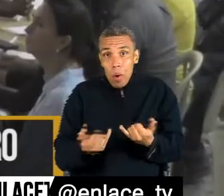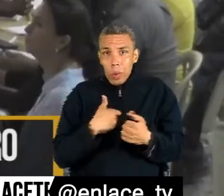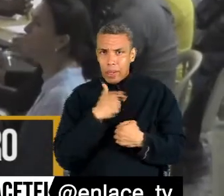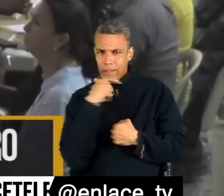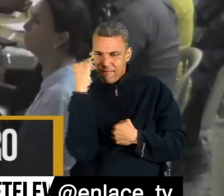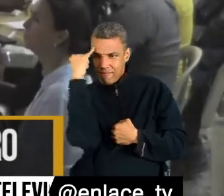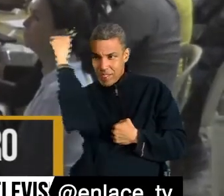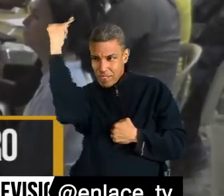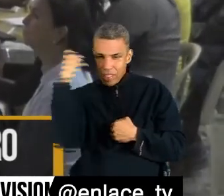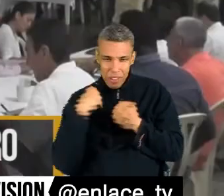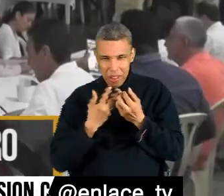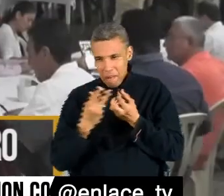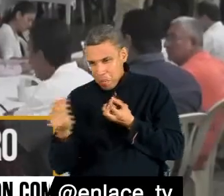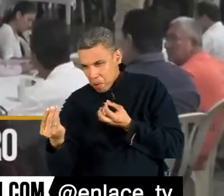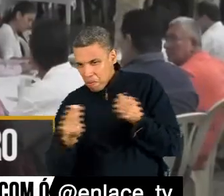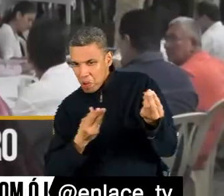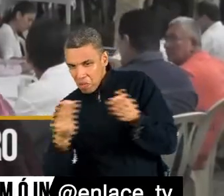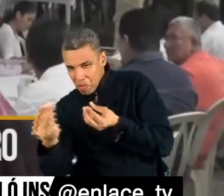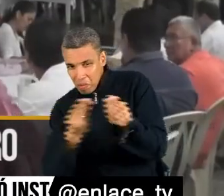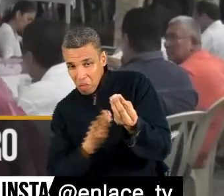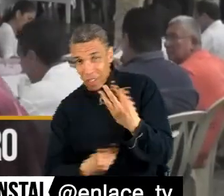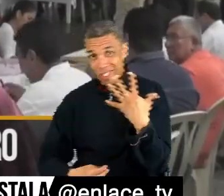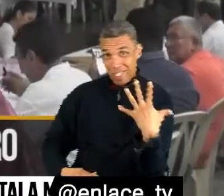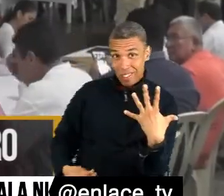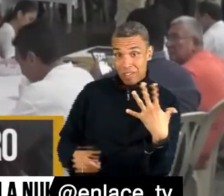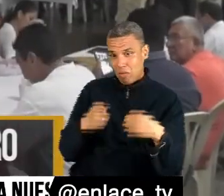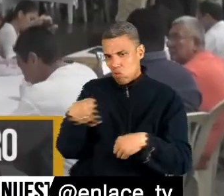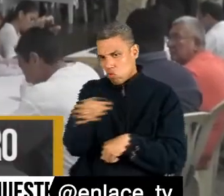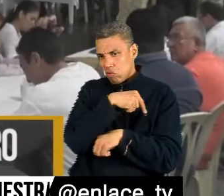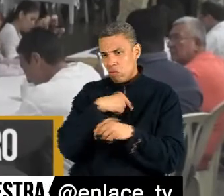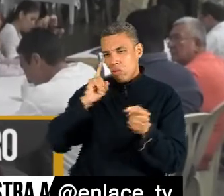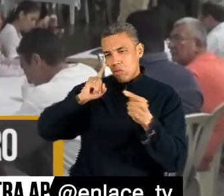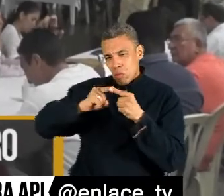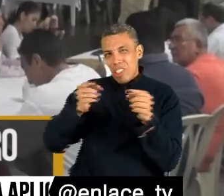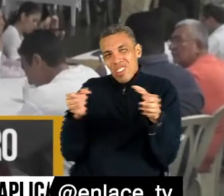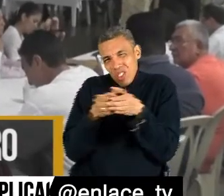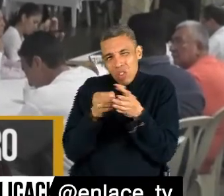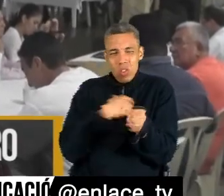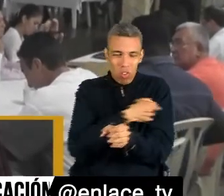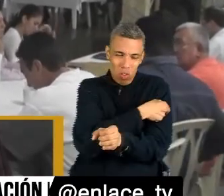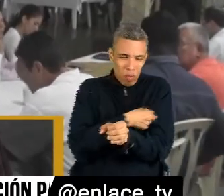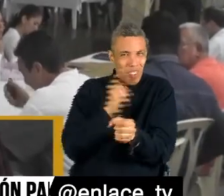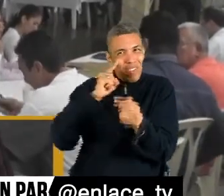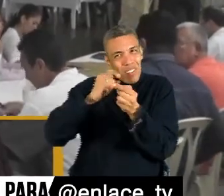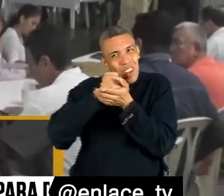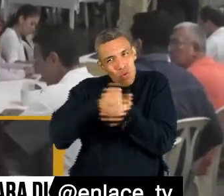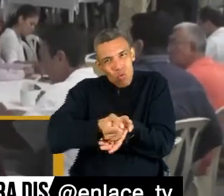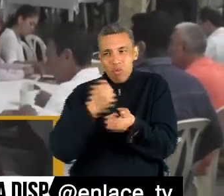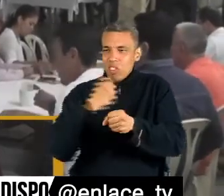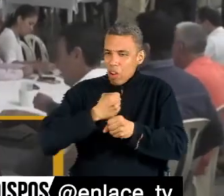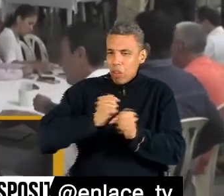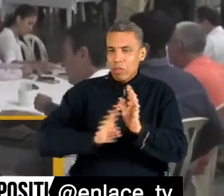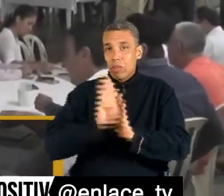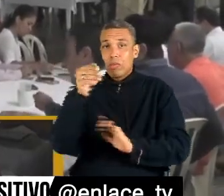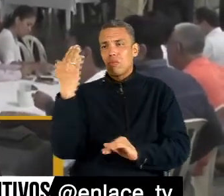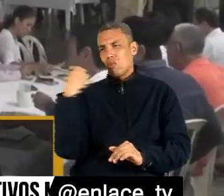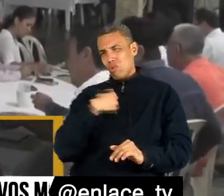de este corregimiento. A ver, yo tengo 68 años de vivir en el corregimiento del centro. Por primera